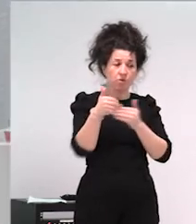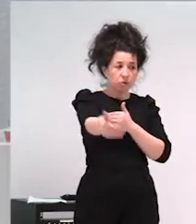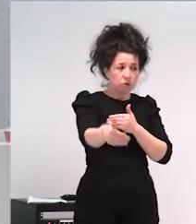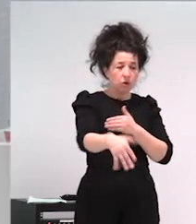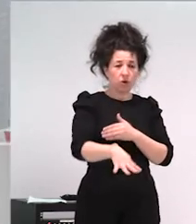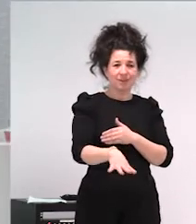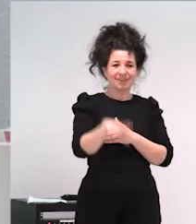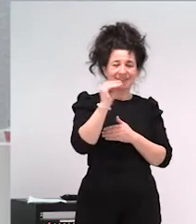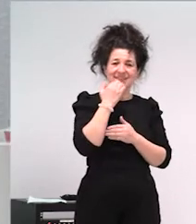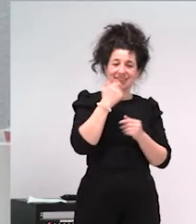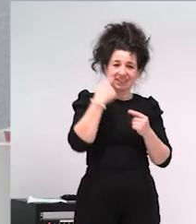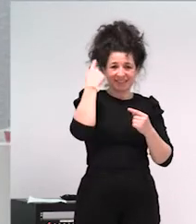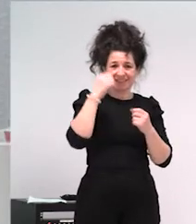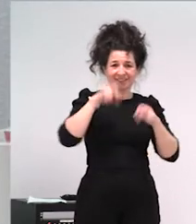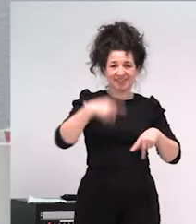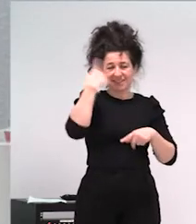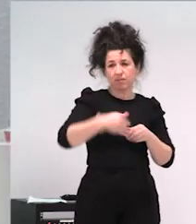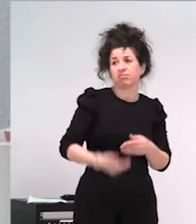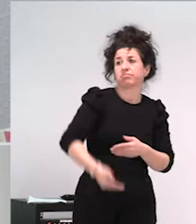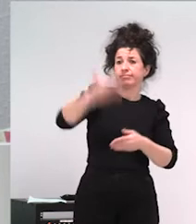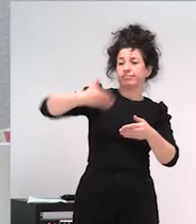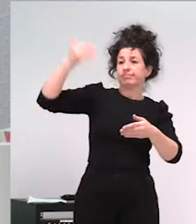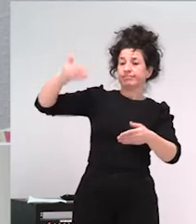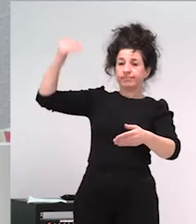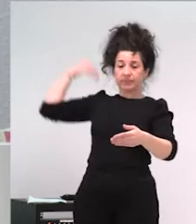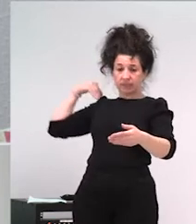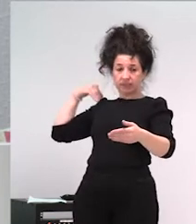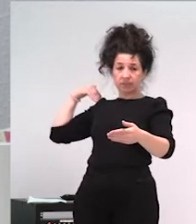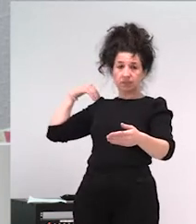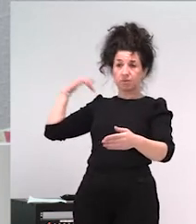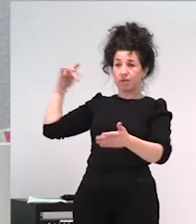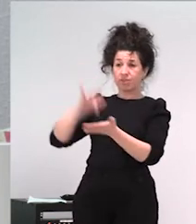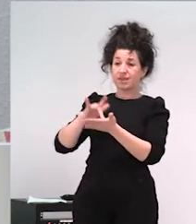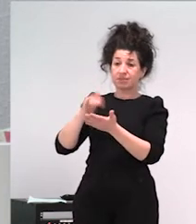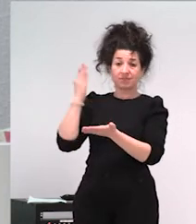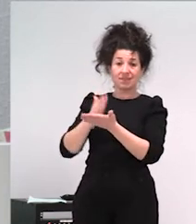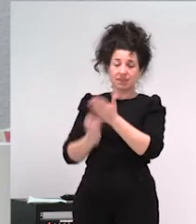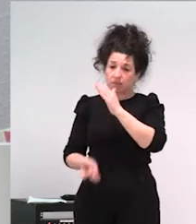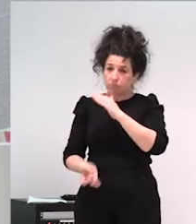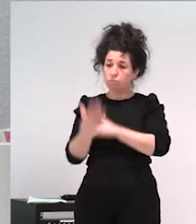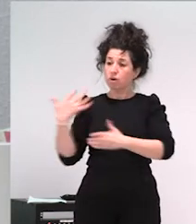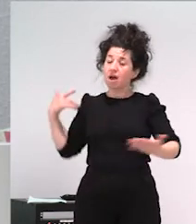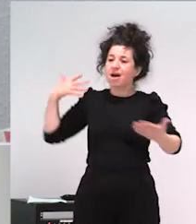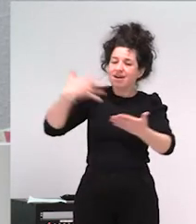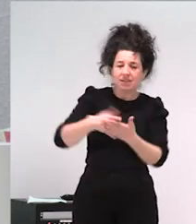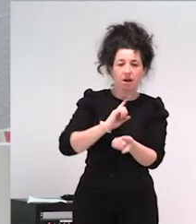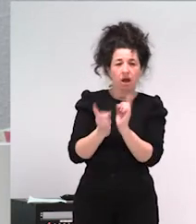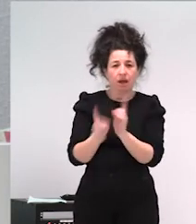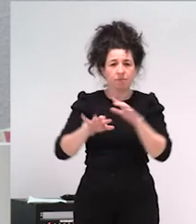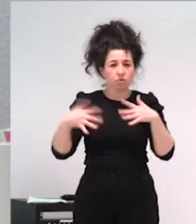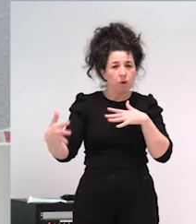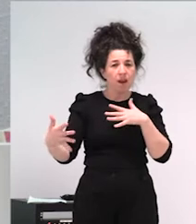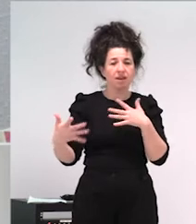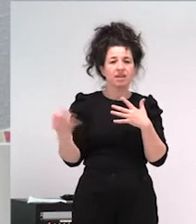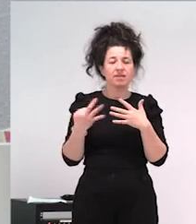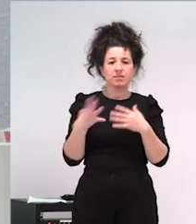detrás y cuáles han sido los cambios que han habido desde que ha nacido, es muy difícil. En este sentido, creo que